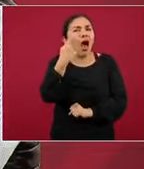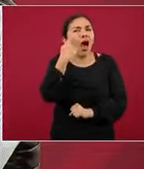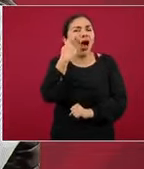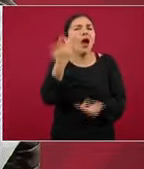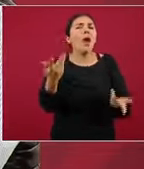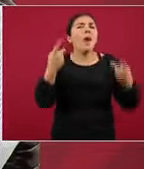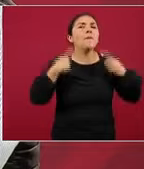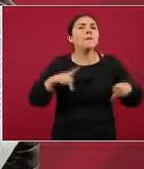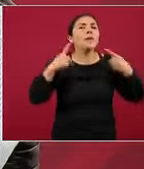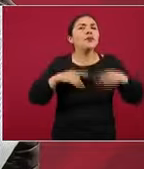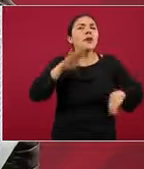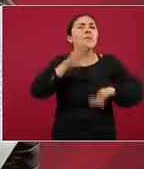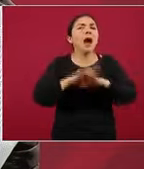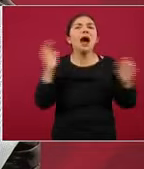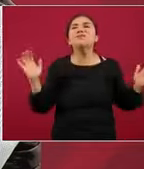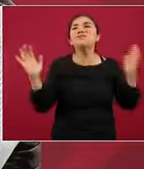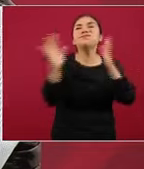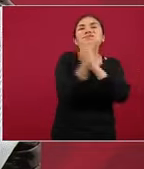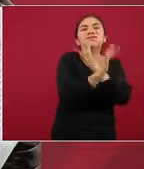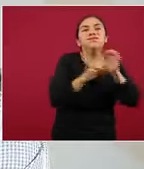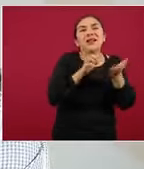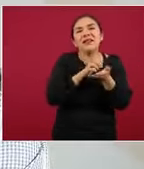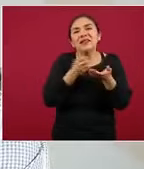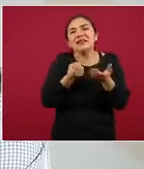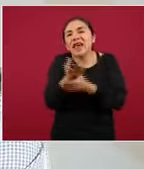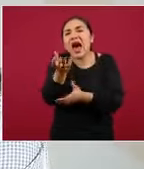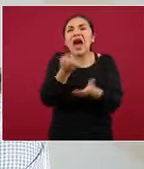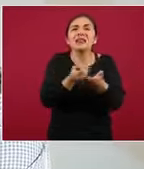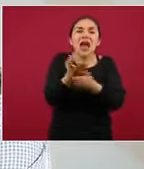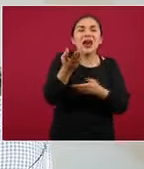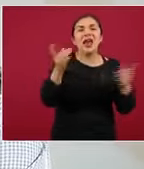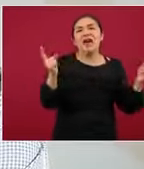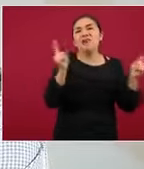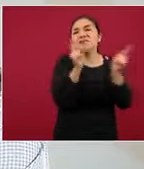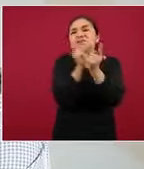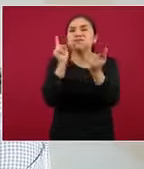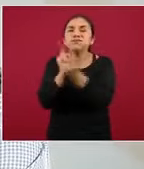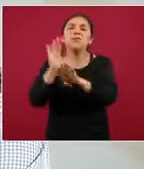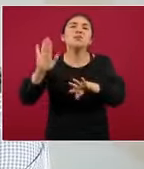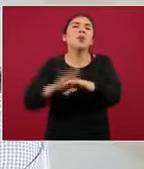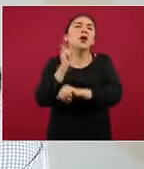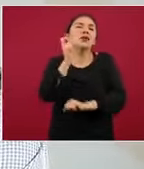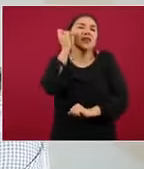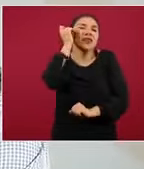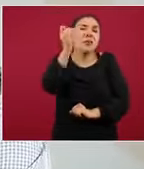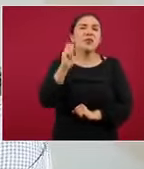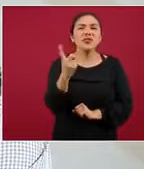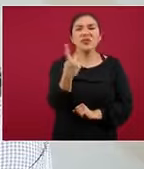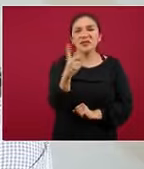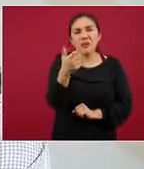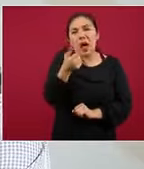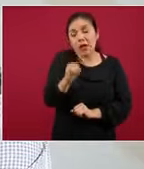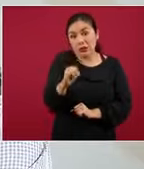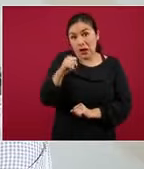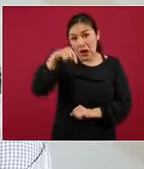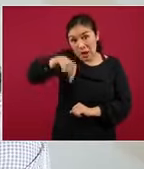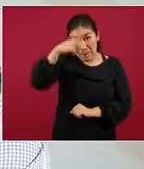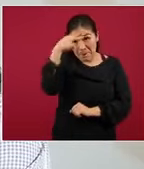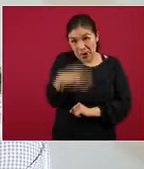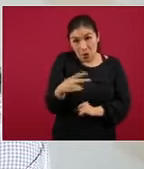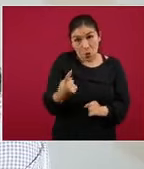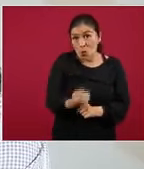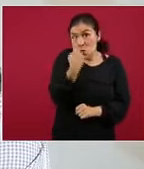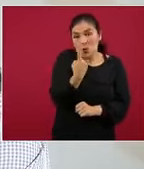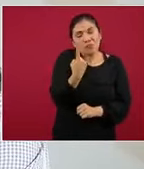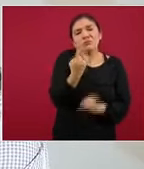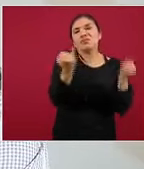normalmente la población tiende a incrementar su movilidad por efecto de las fiestas decembrinas, que no solamente ocurren en México, sino en